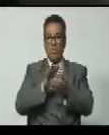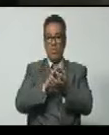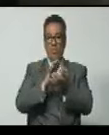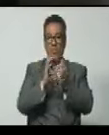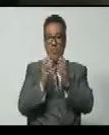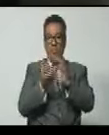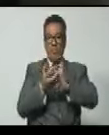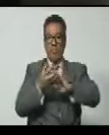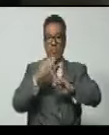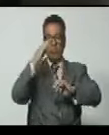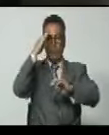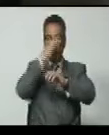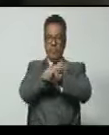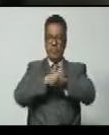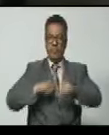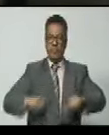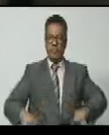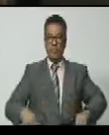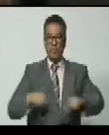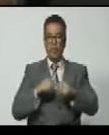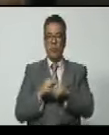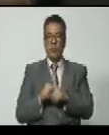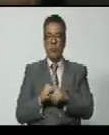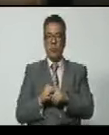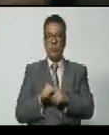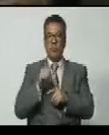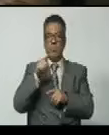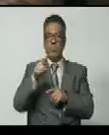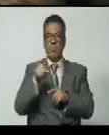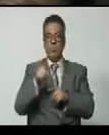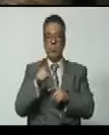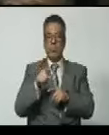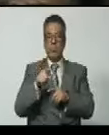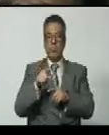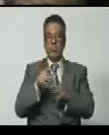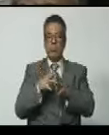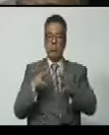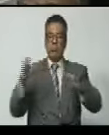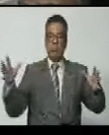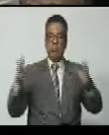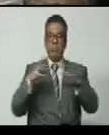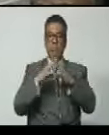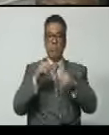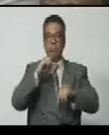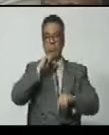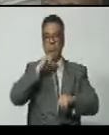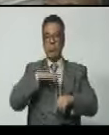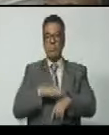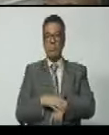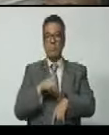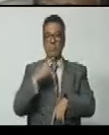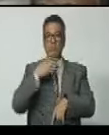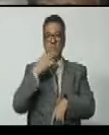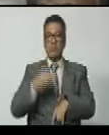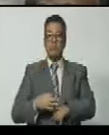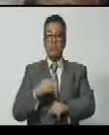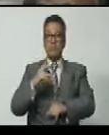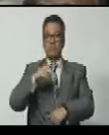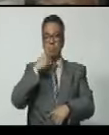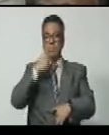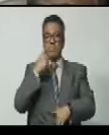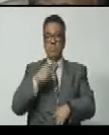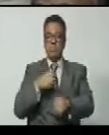geopolítico, militar, este es uno de los absurdos más grandes de la historia y es simplemente una política